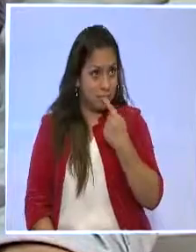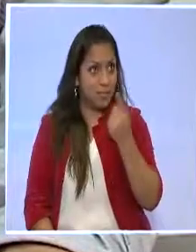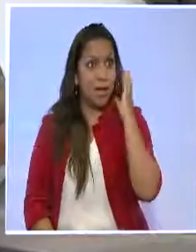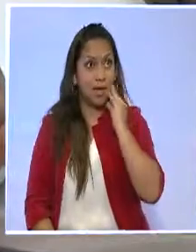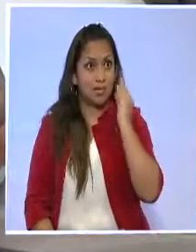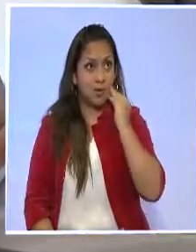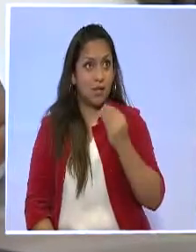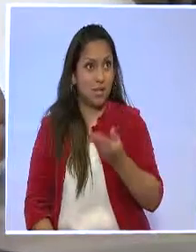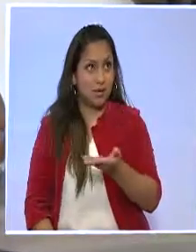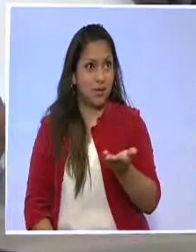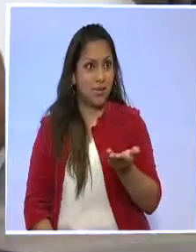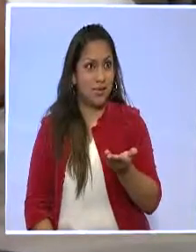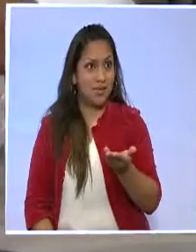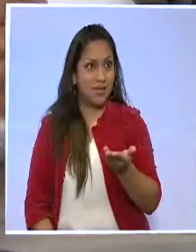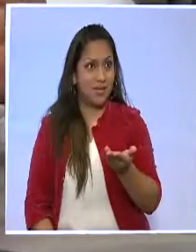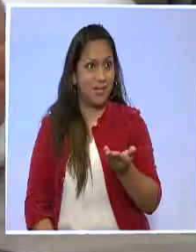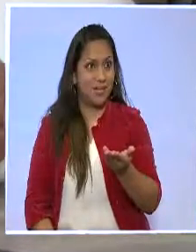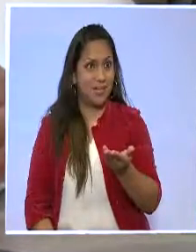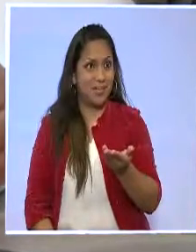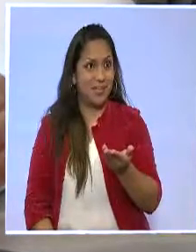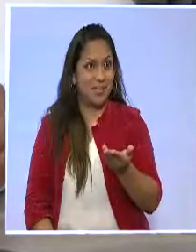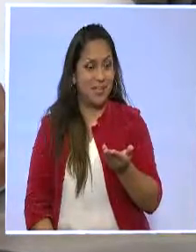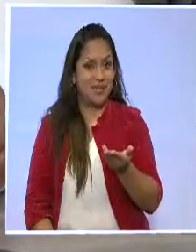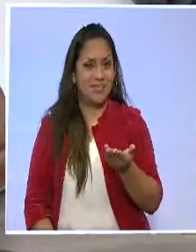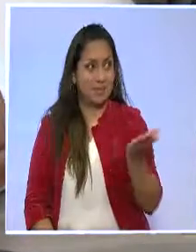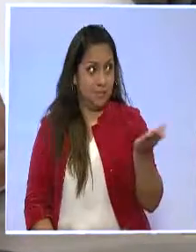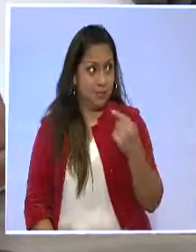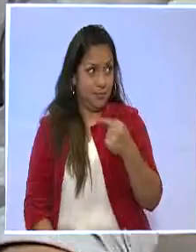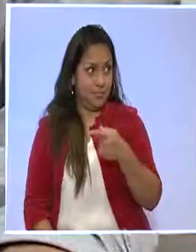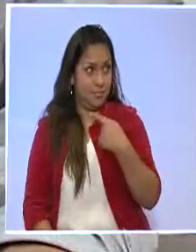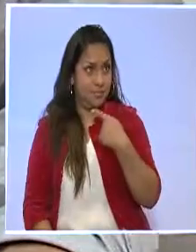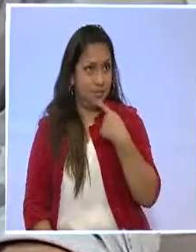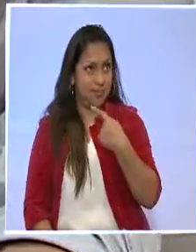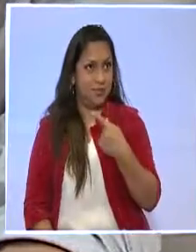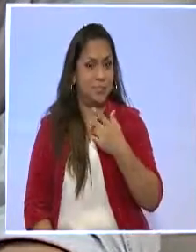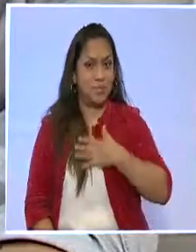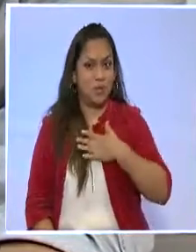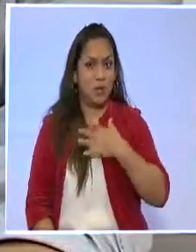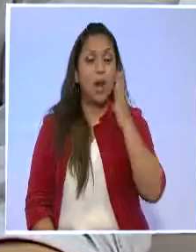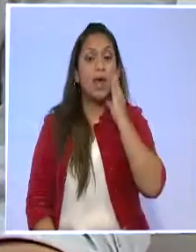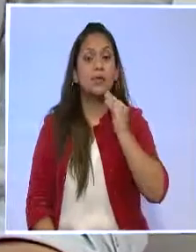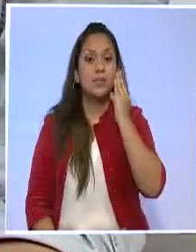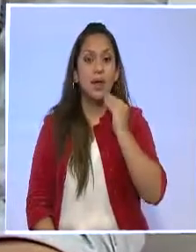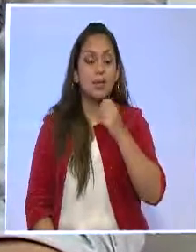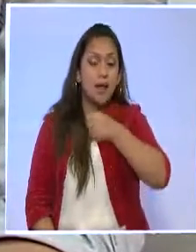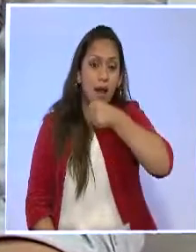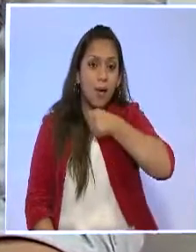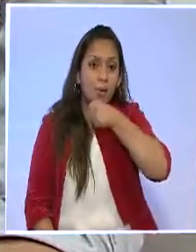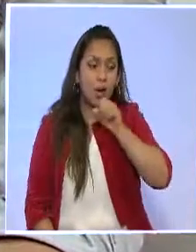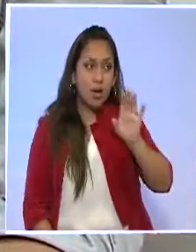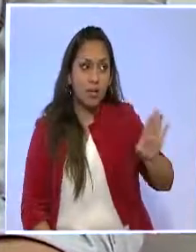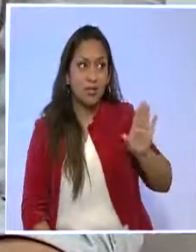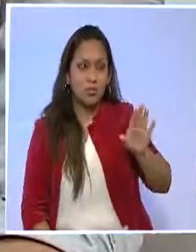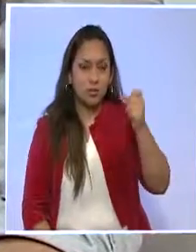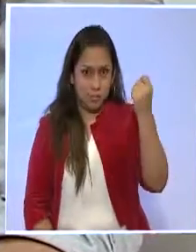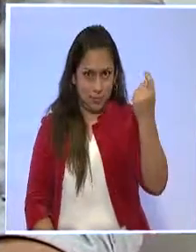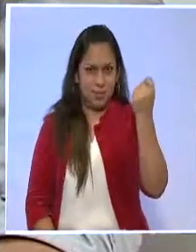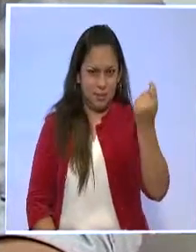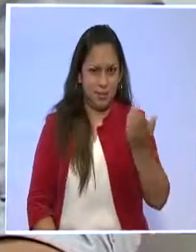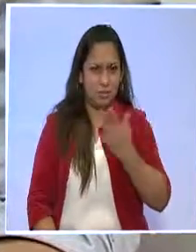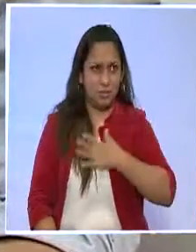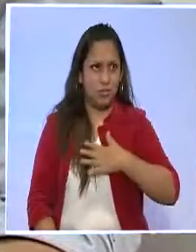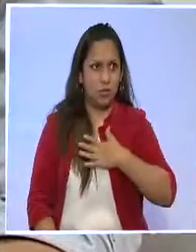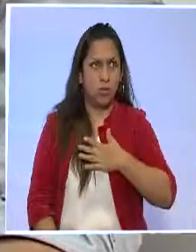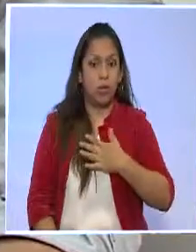ya no está en el lyon para cha claro éxitos cuenta eso como para entender si una presidenta los